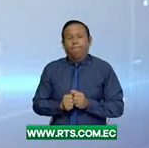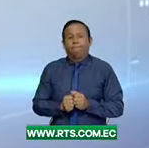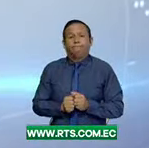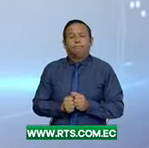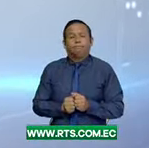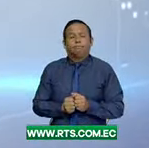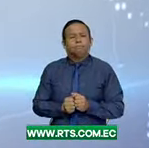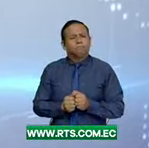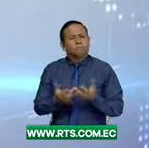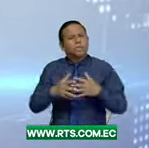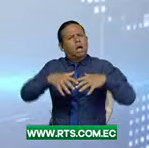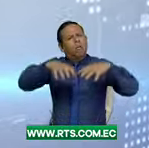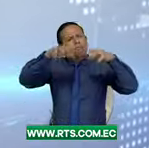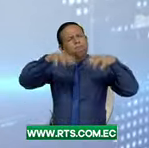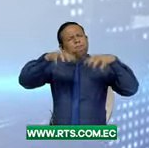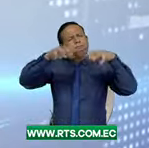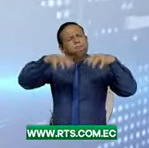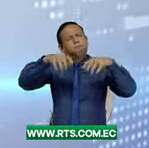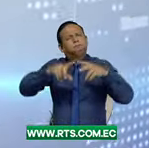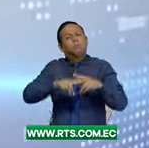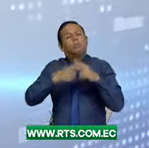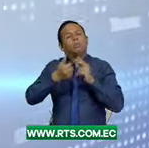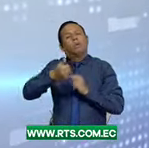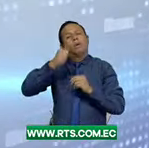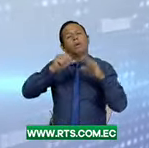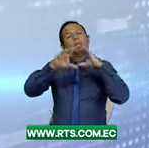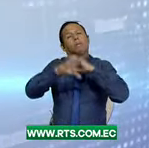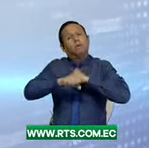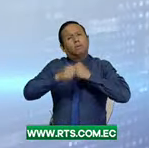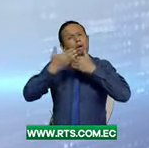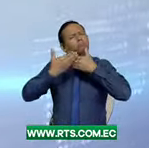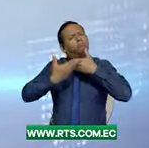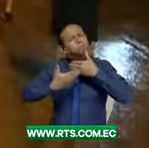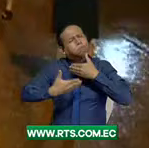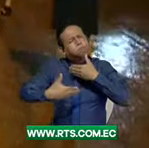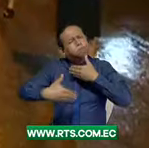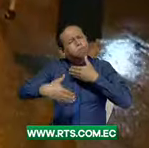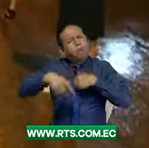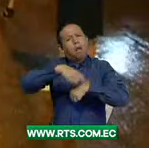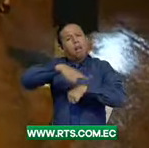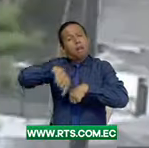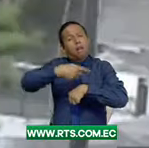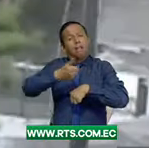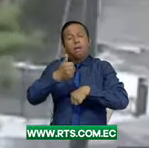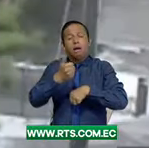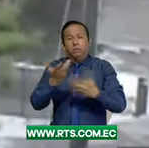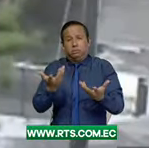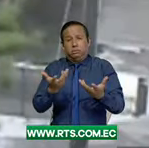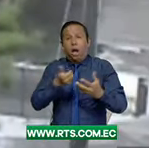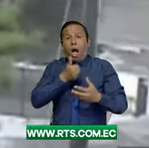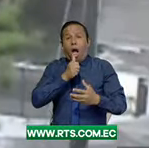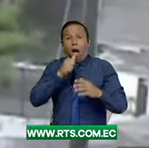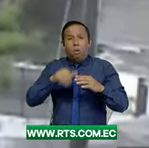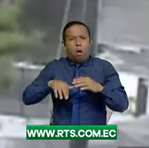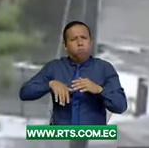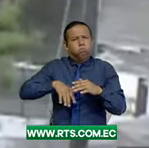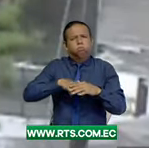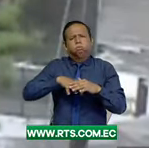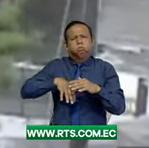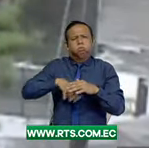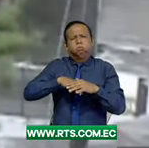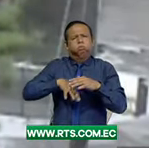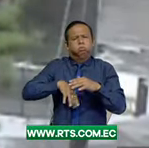La fuerte lluvia empezó la noche de ayer y se extendió por 10 horas. Hubo acumulación de agua en la